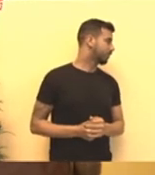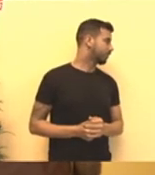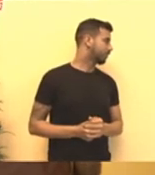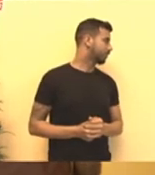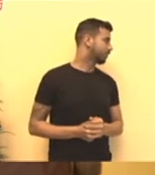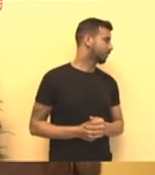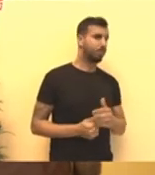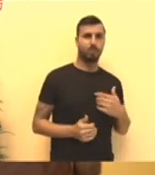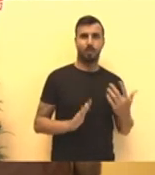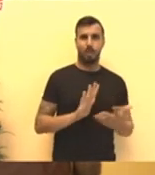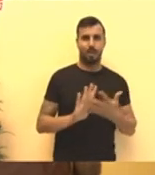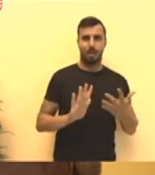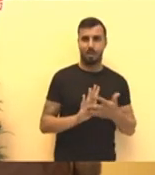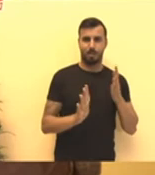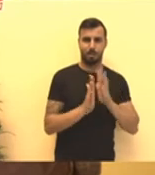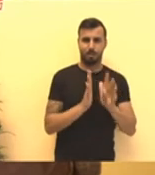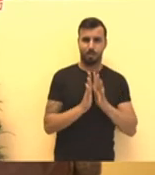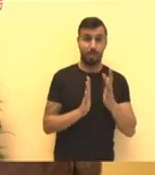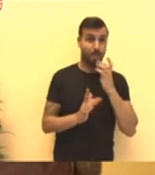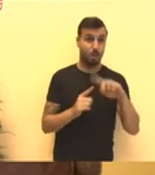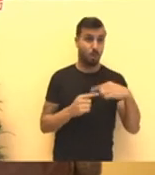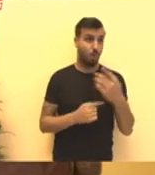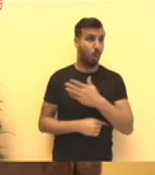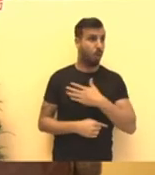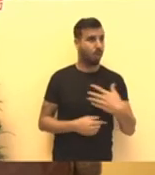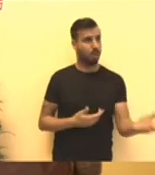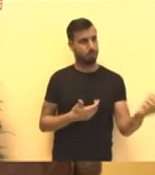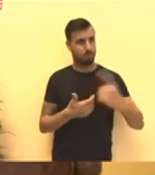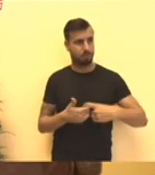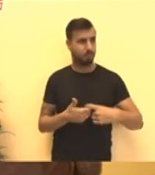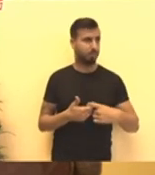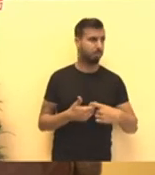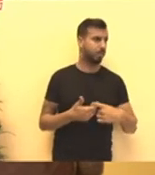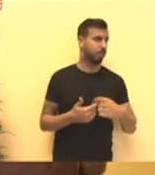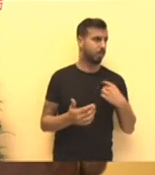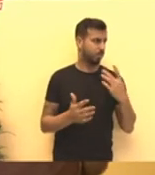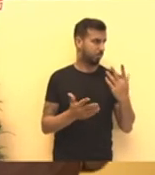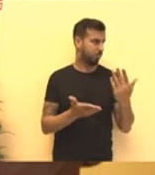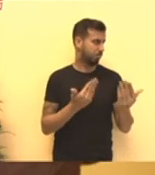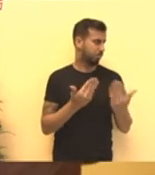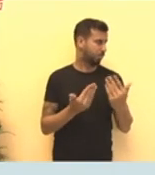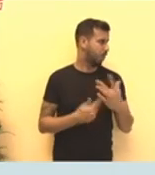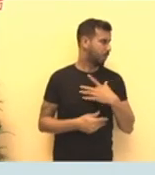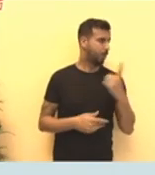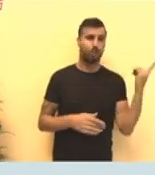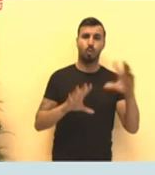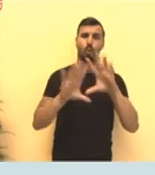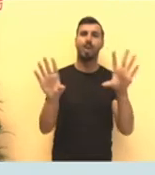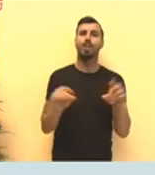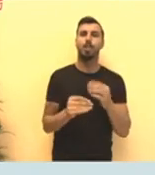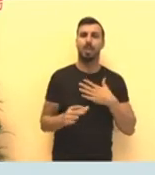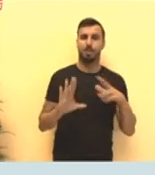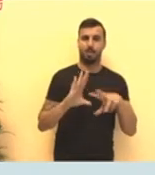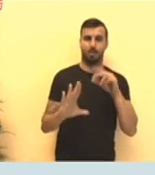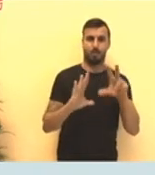Yo soy muy rápida, ¿vale? Pues si quieren ustedes intervienen. Todo lo que yo he querido decirles se resumen en este pequeño vídeo.